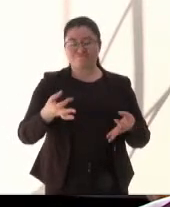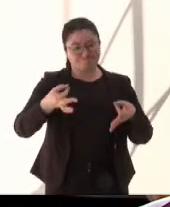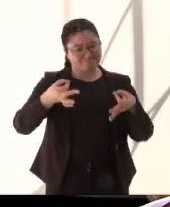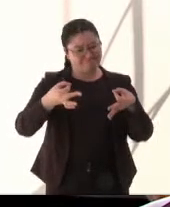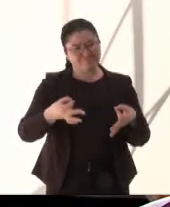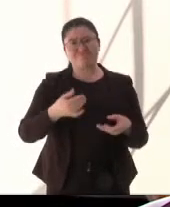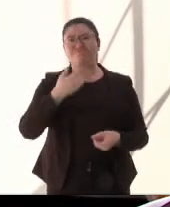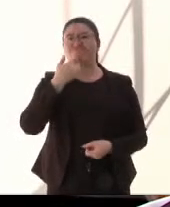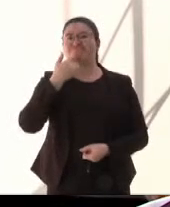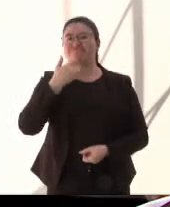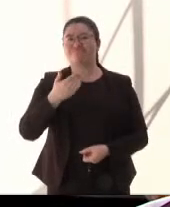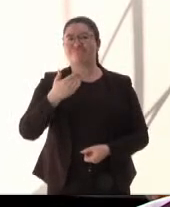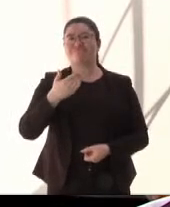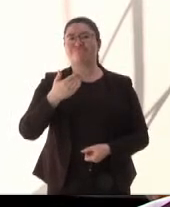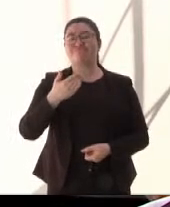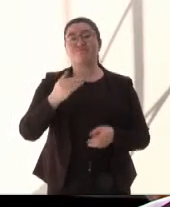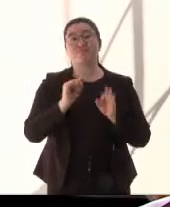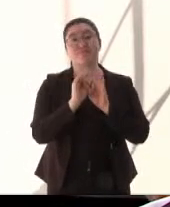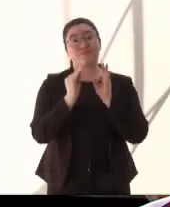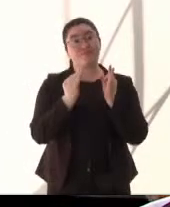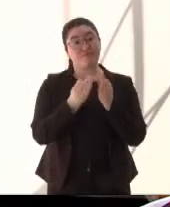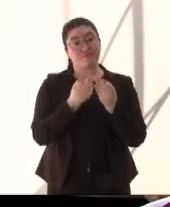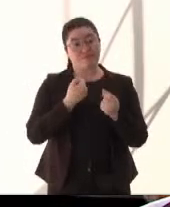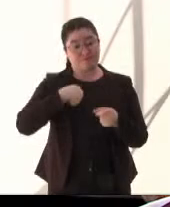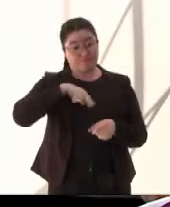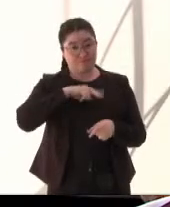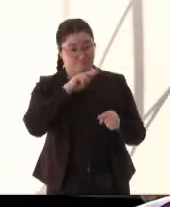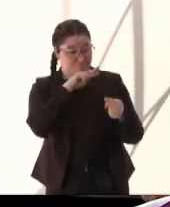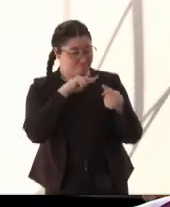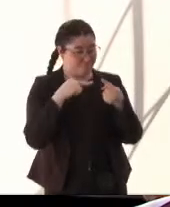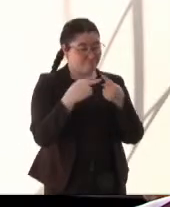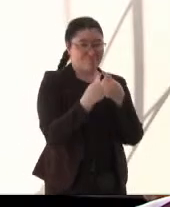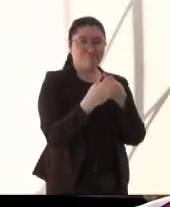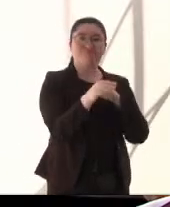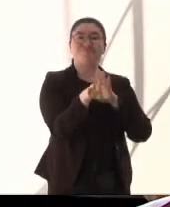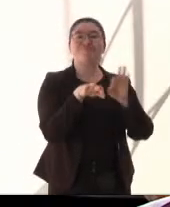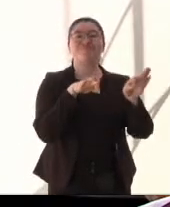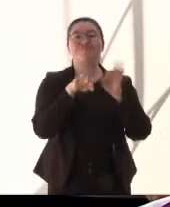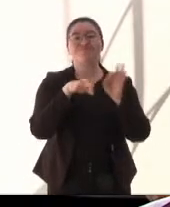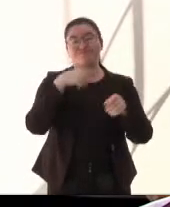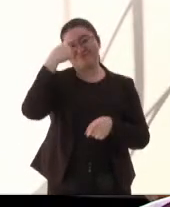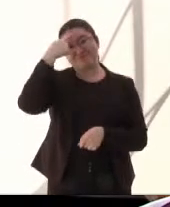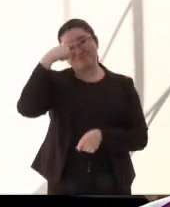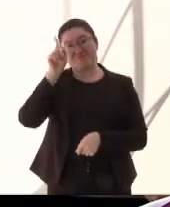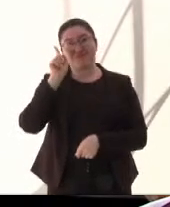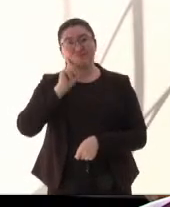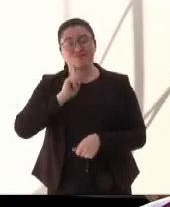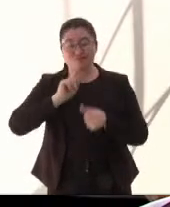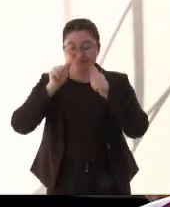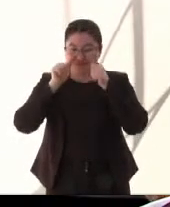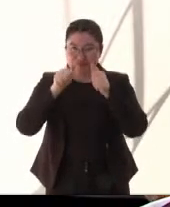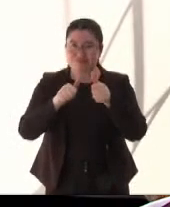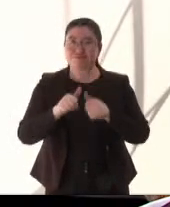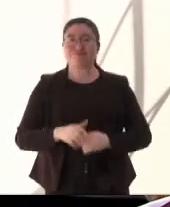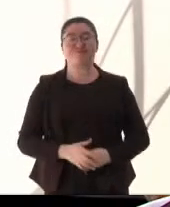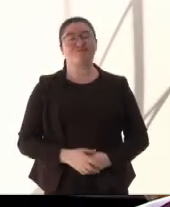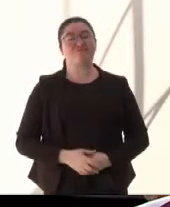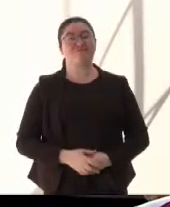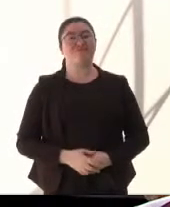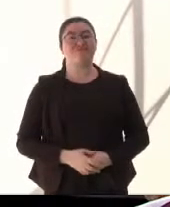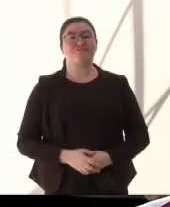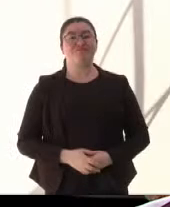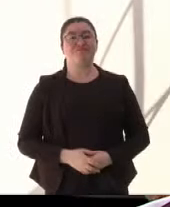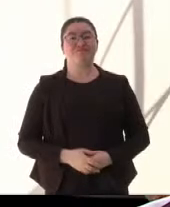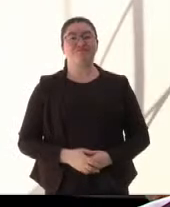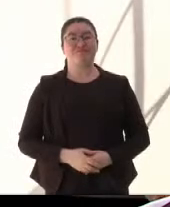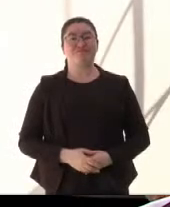adecuados a la nueva forma que nosotros queremos como fiscalía de atender a la gente, ¿sí? Como